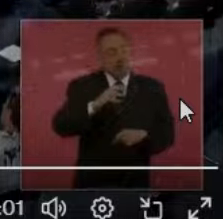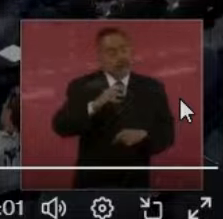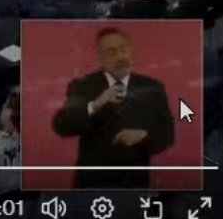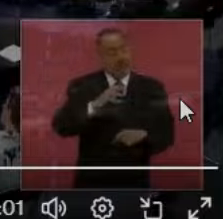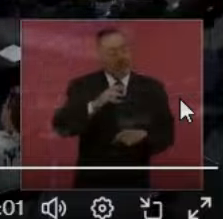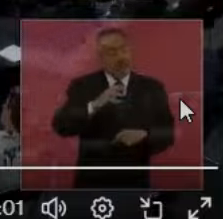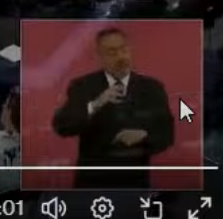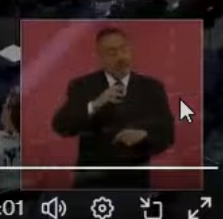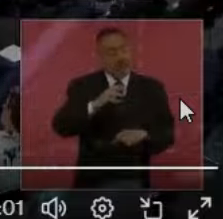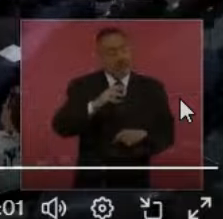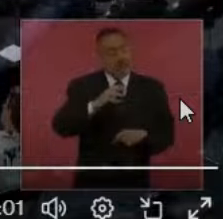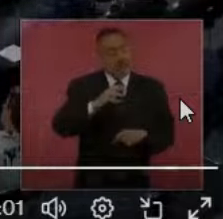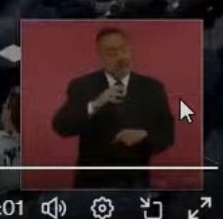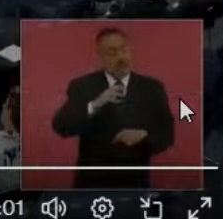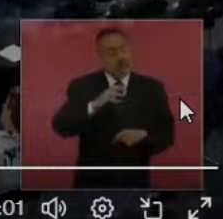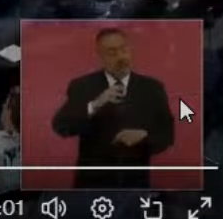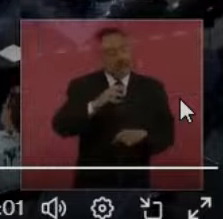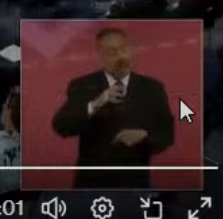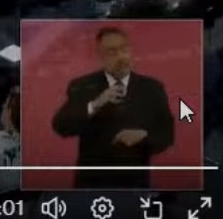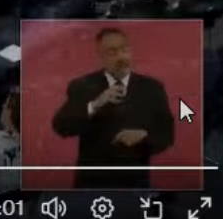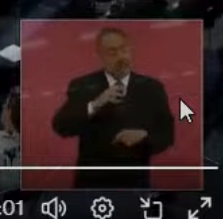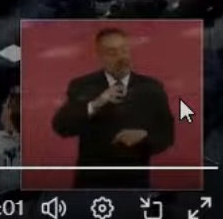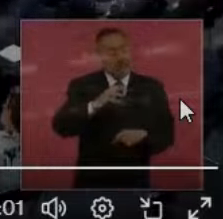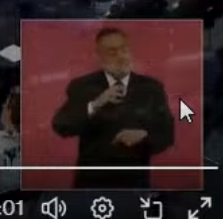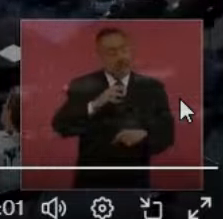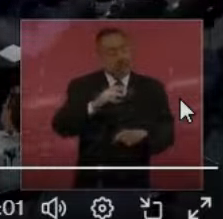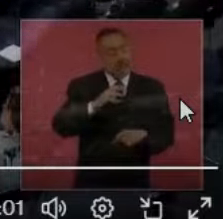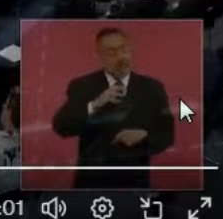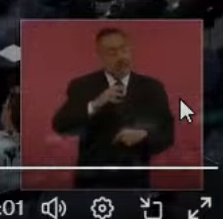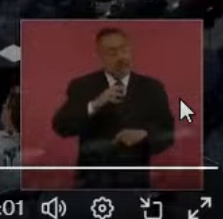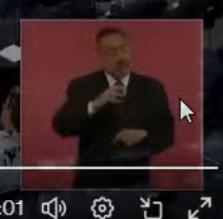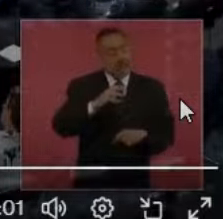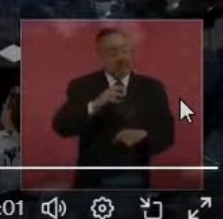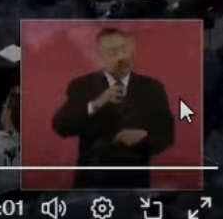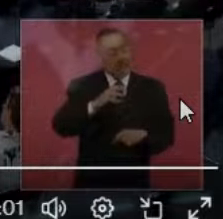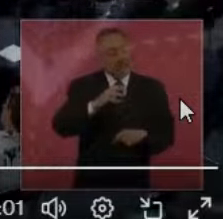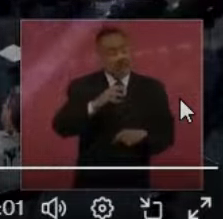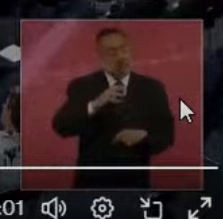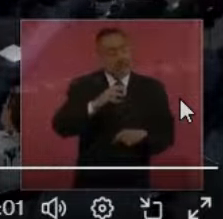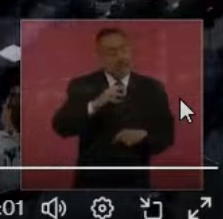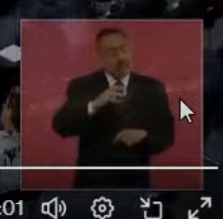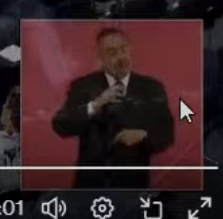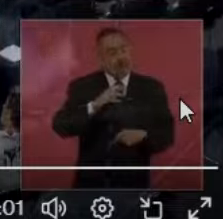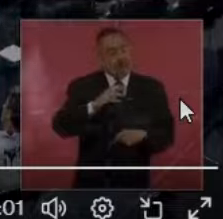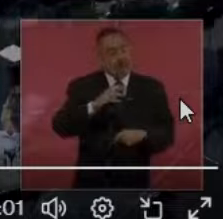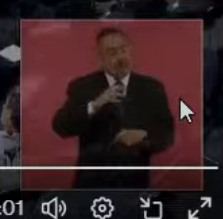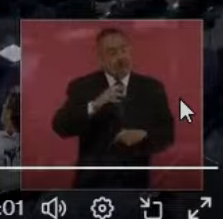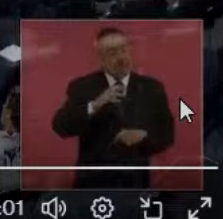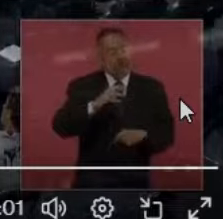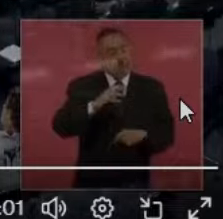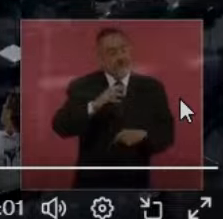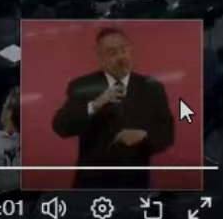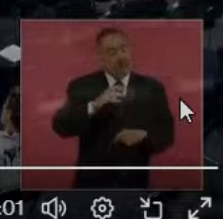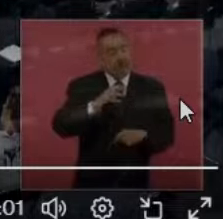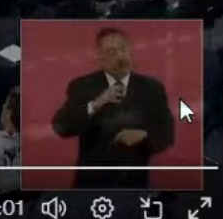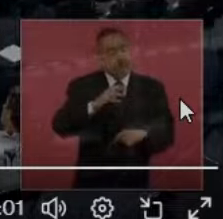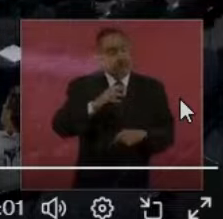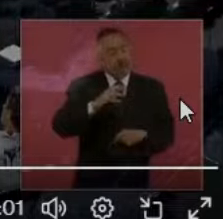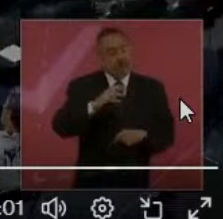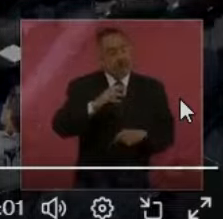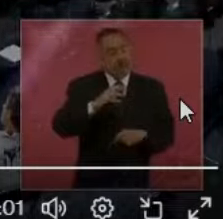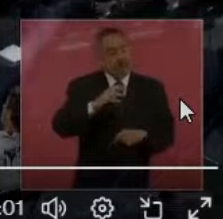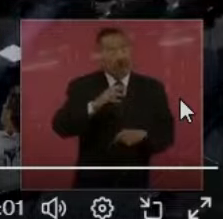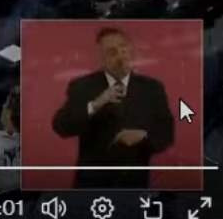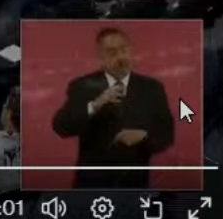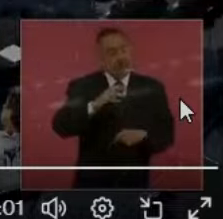deben ahorita 40,000 millones de pesos y no los han pagado Cuáles Afores las que te comento en el artículo de conectando